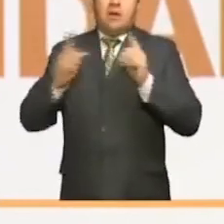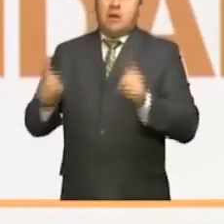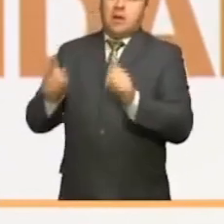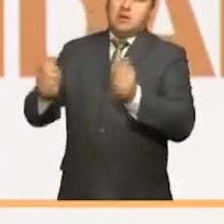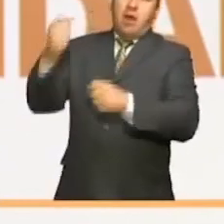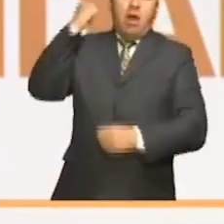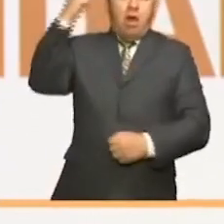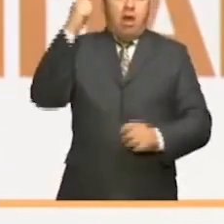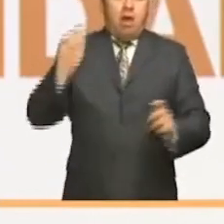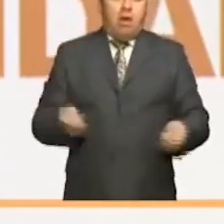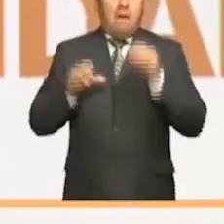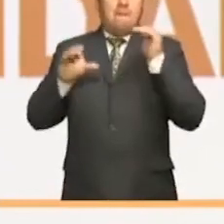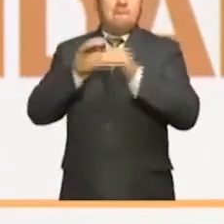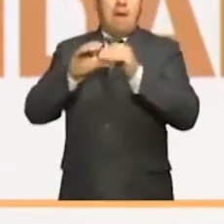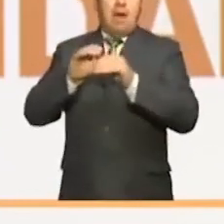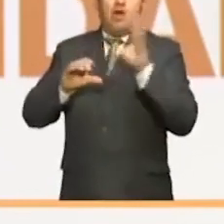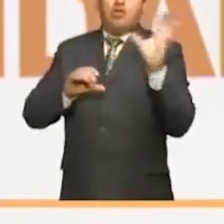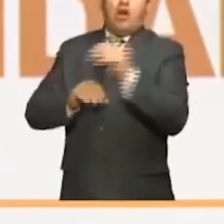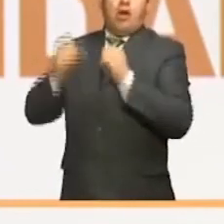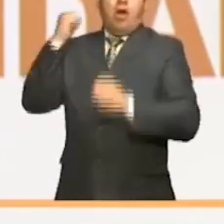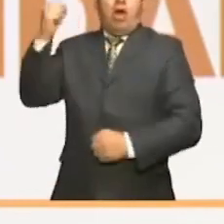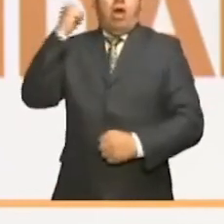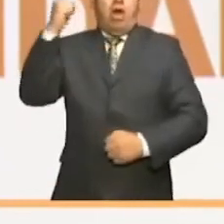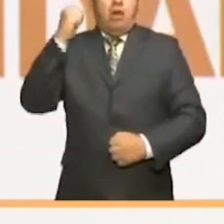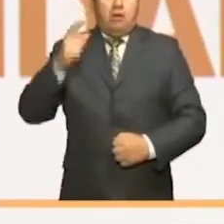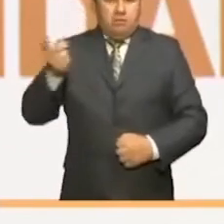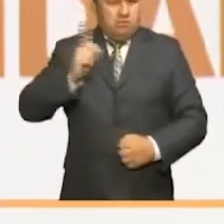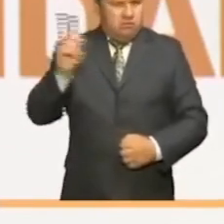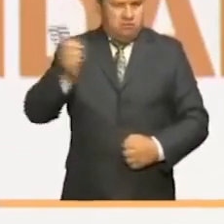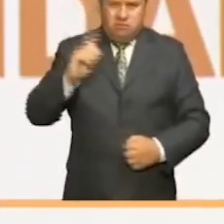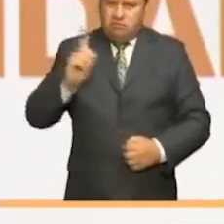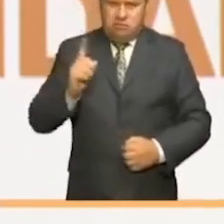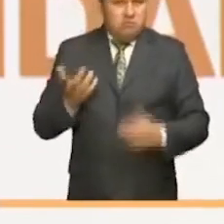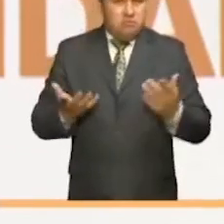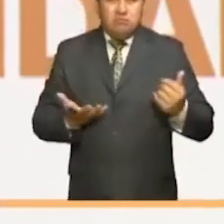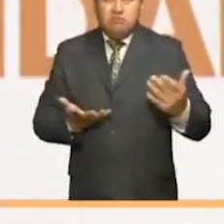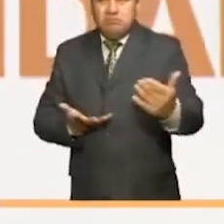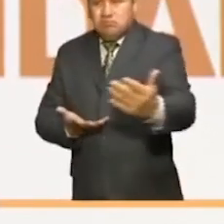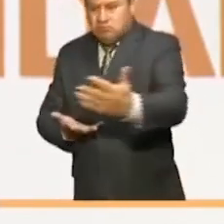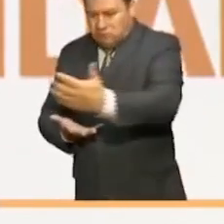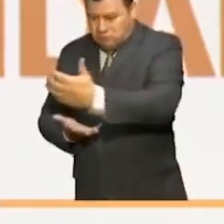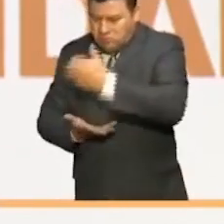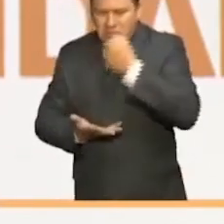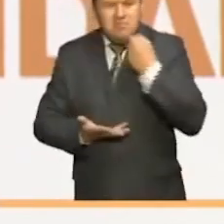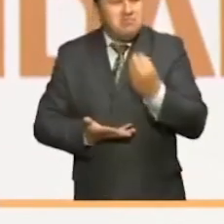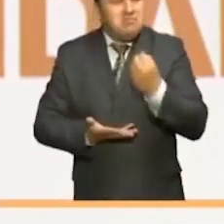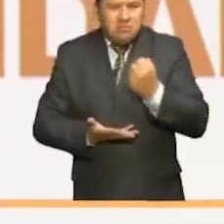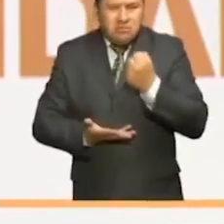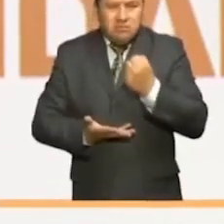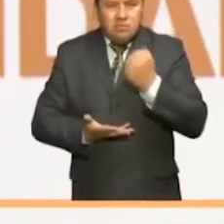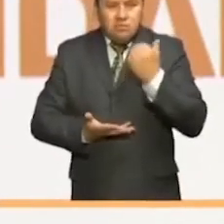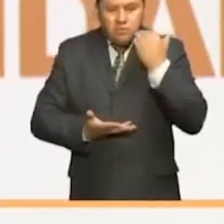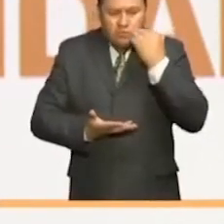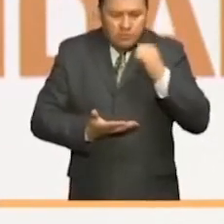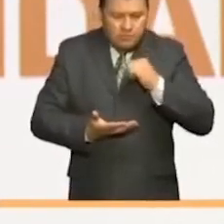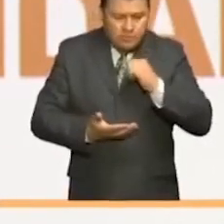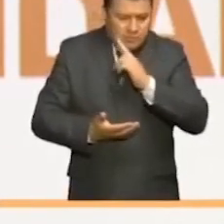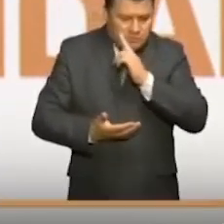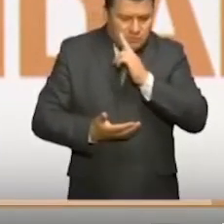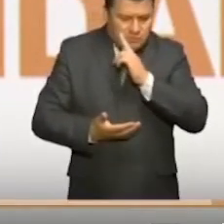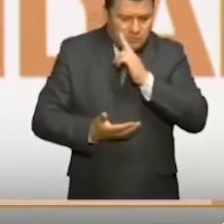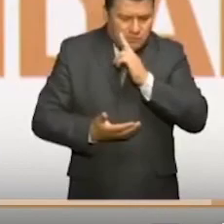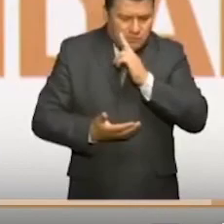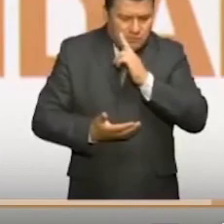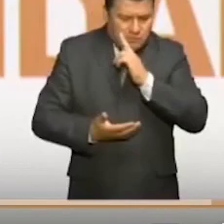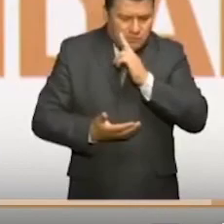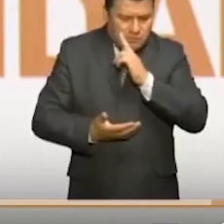está saliendo a salvar al sector financiero lo que nosotros estamos es dotando de recursos para que la señora que tiene un restaurante de barrio